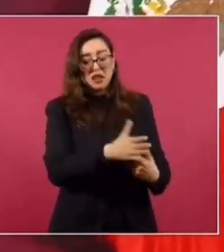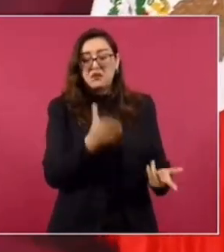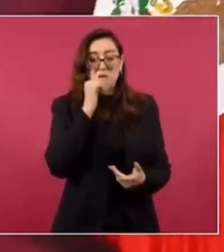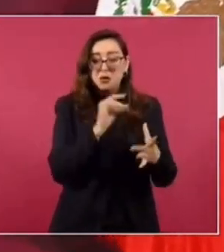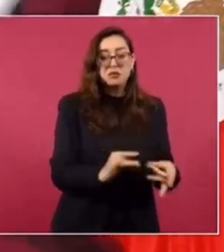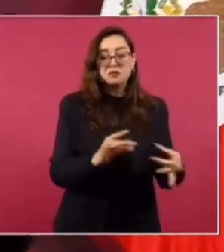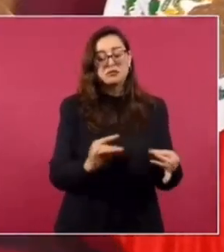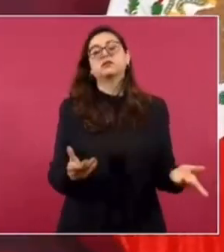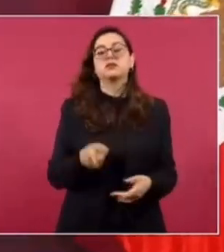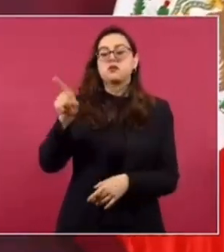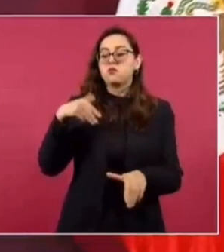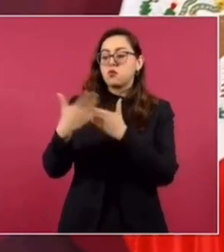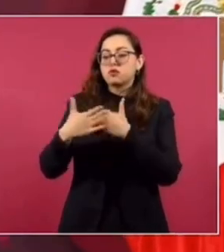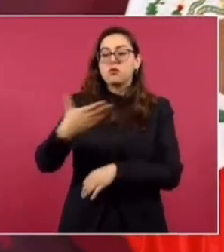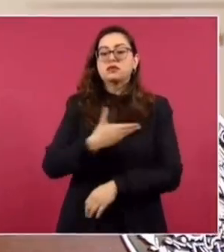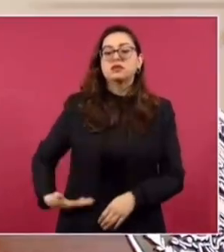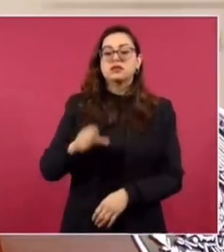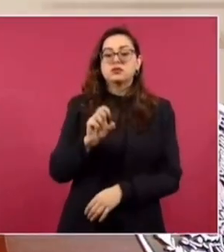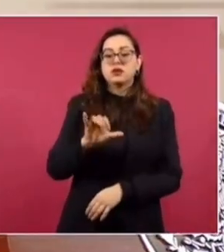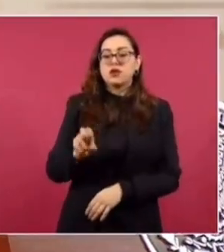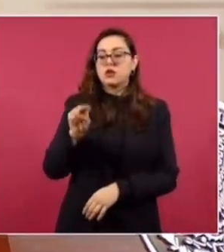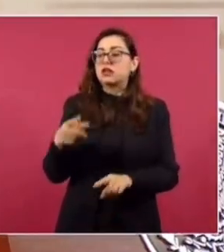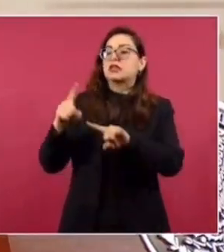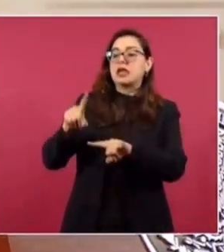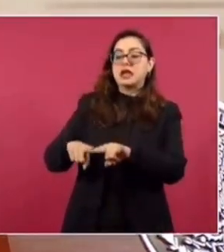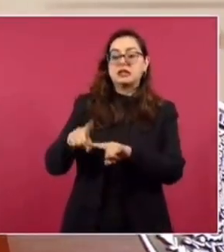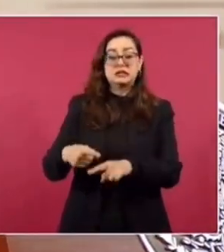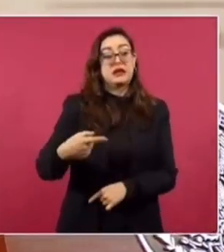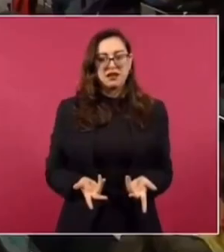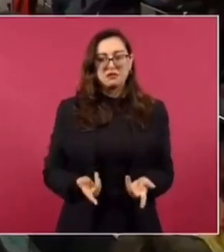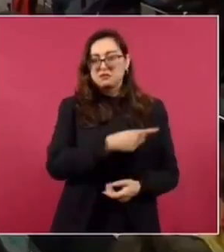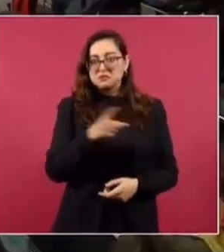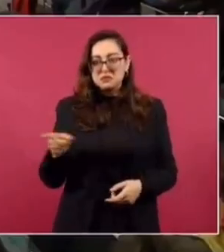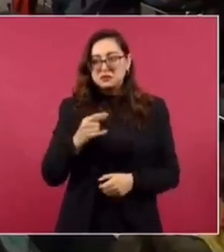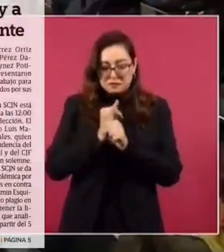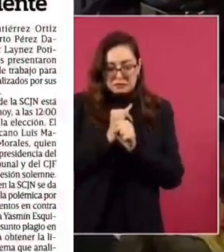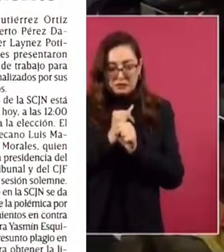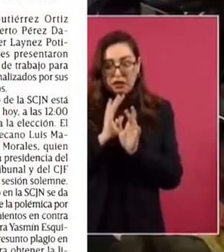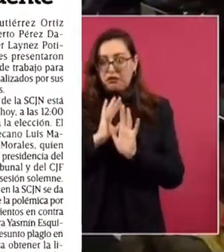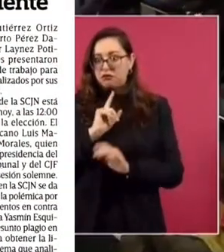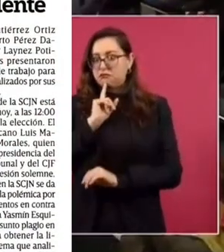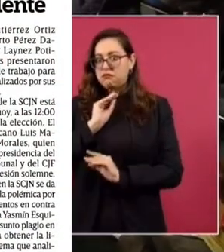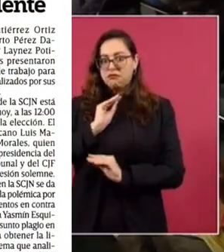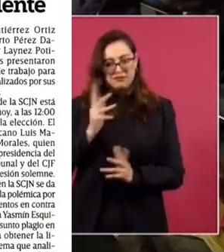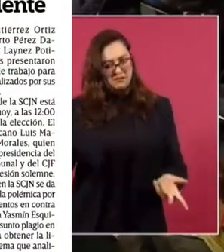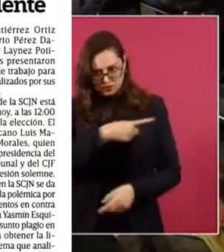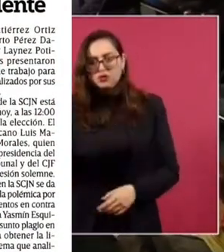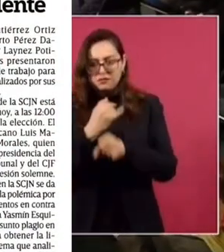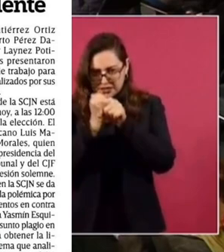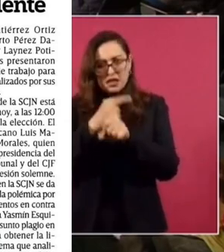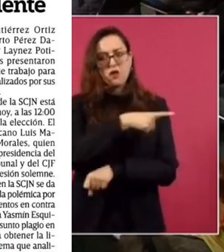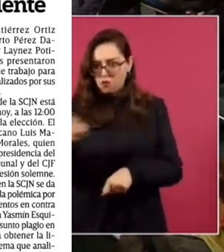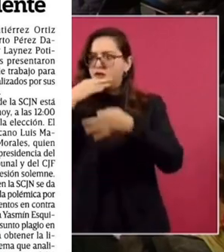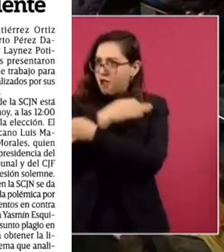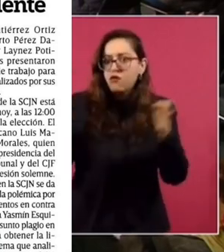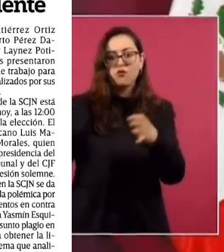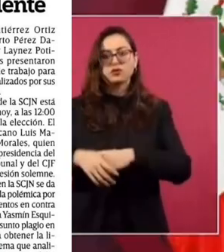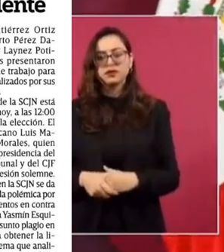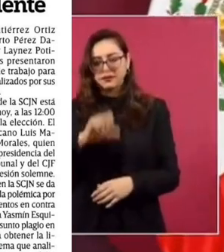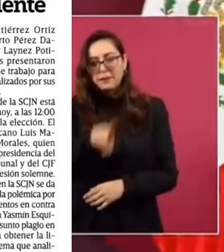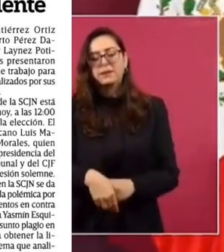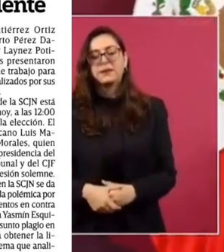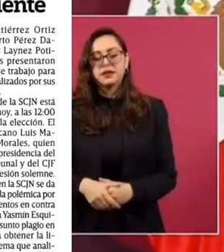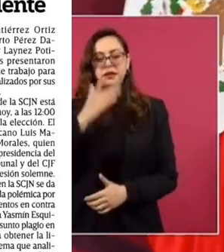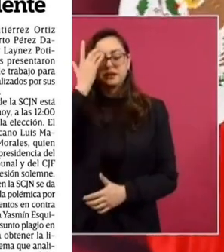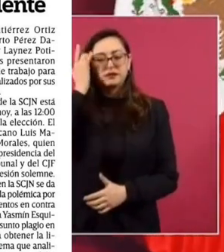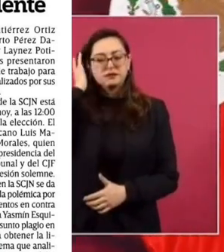quieren los del antiguo régimen? Ya lo dije, al más rico. Entonces, ¿cómo imaginaron de